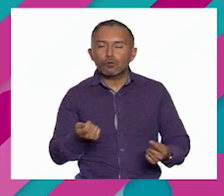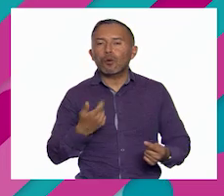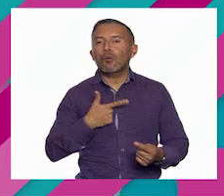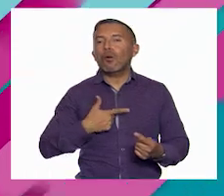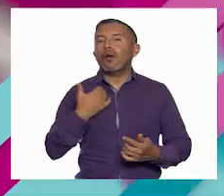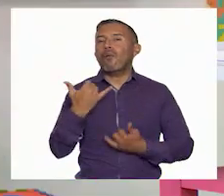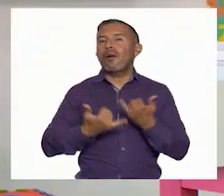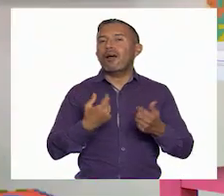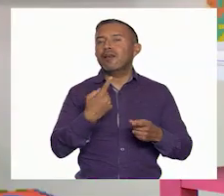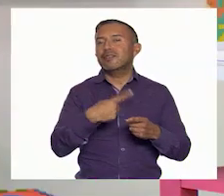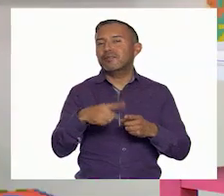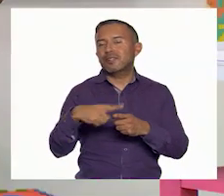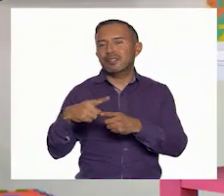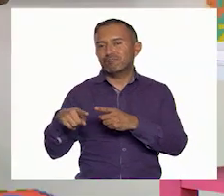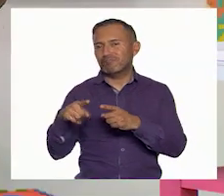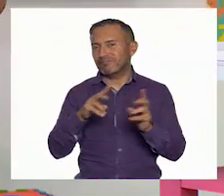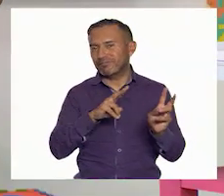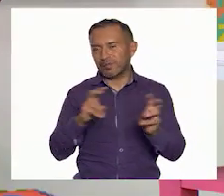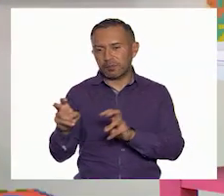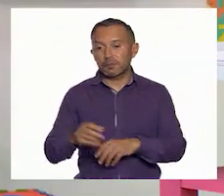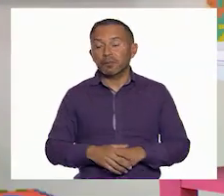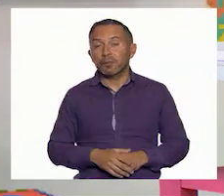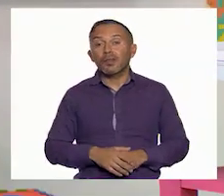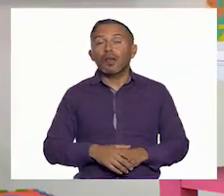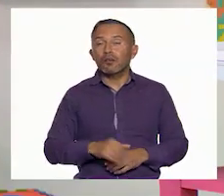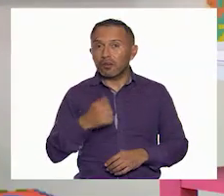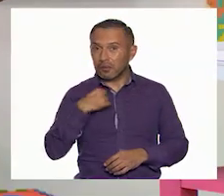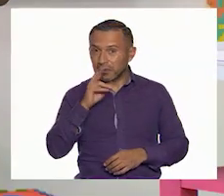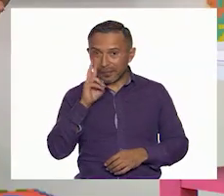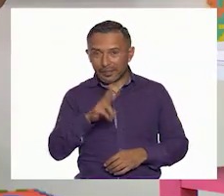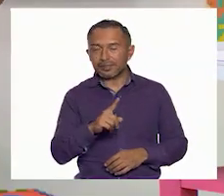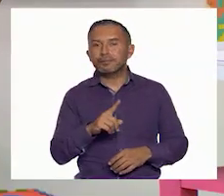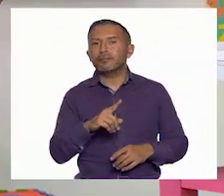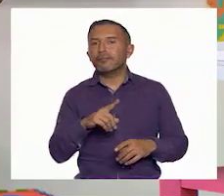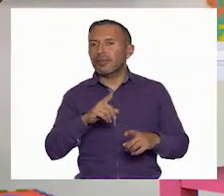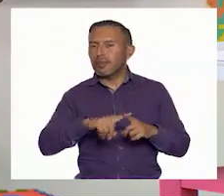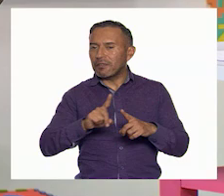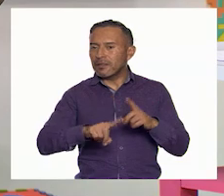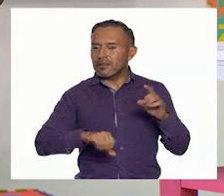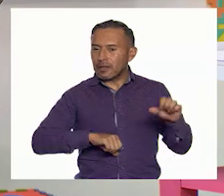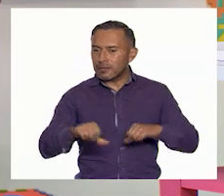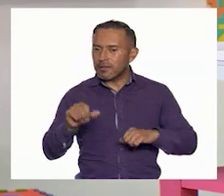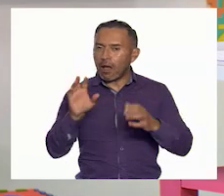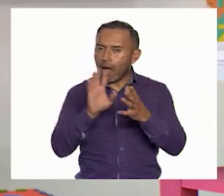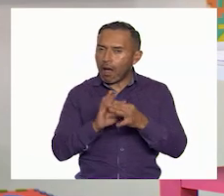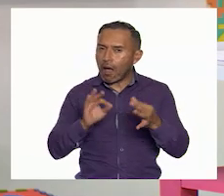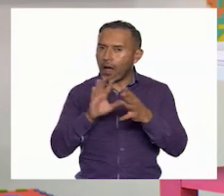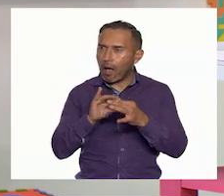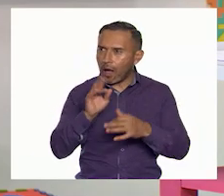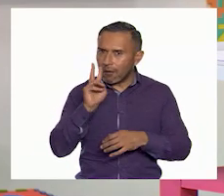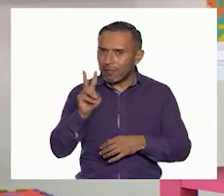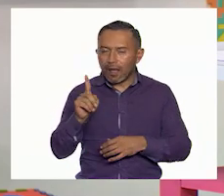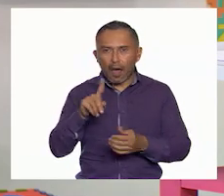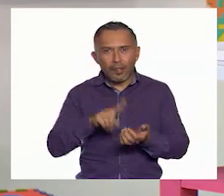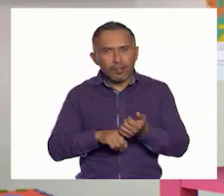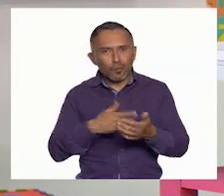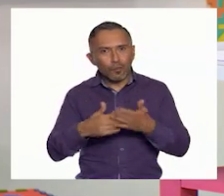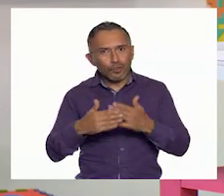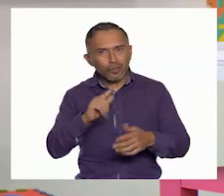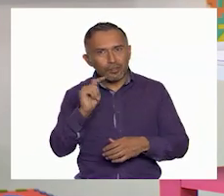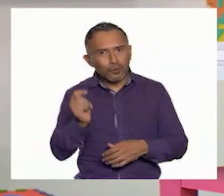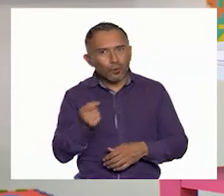cosas. Y si ustedes notaron, todas las actividades que nos comentaron, en ninguna tenía que ver la